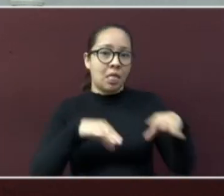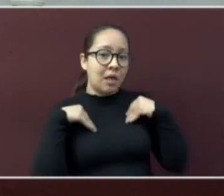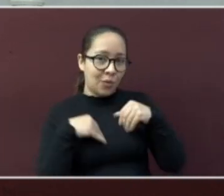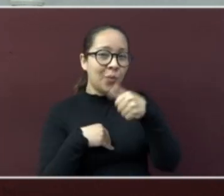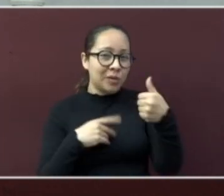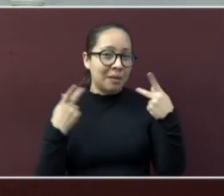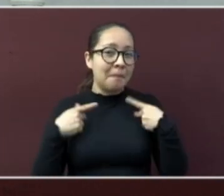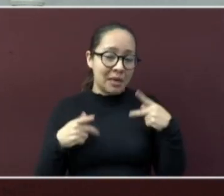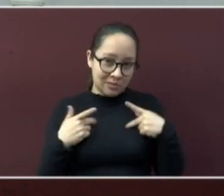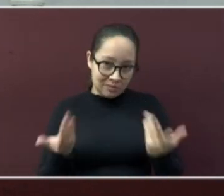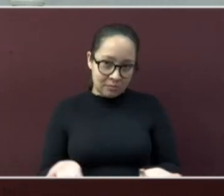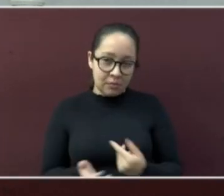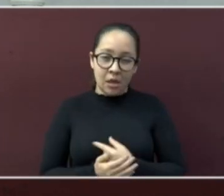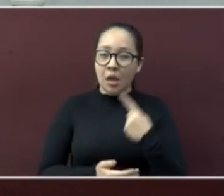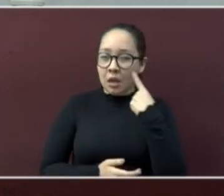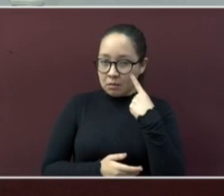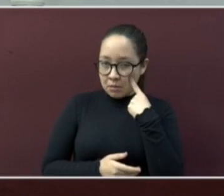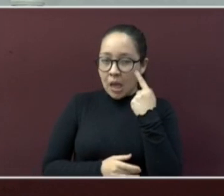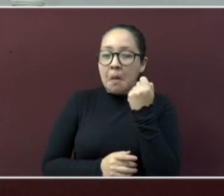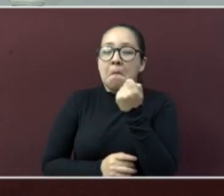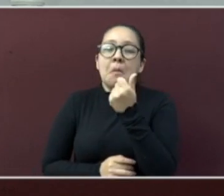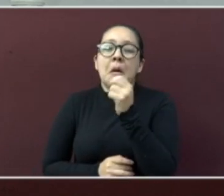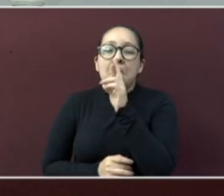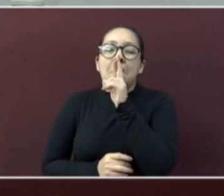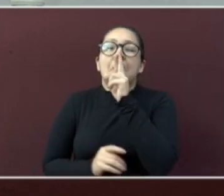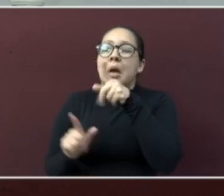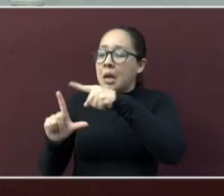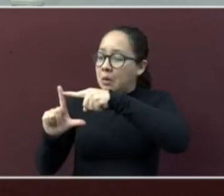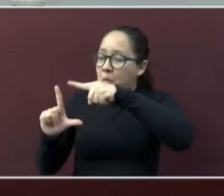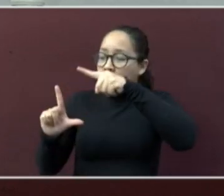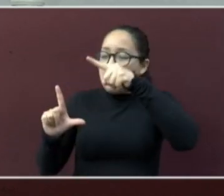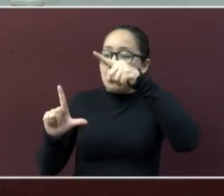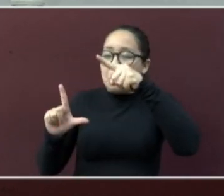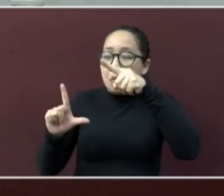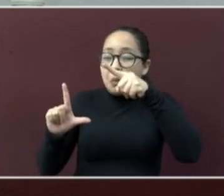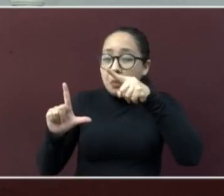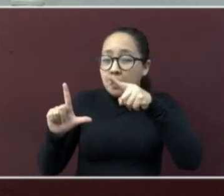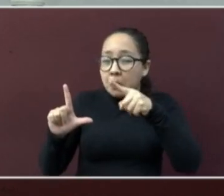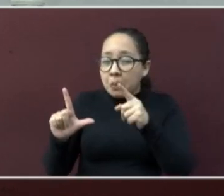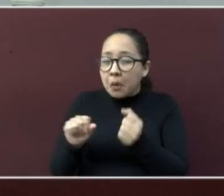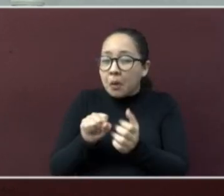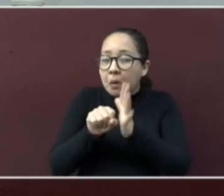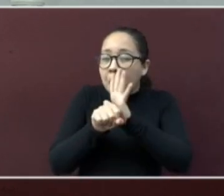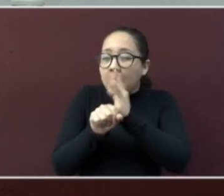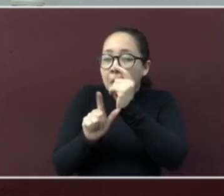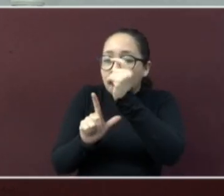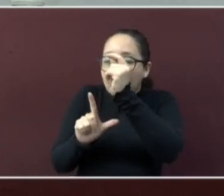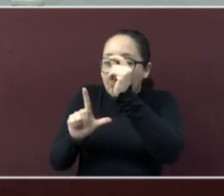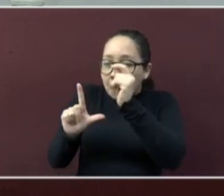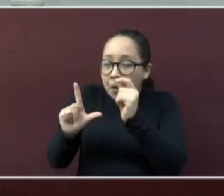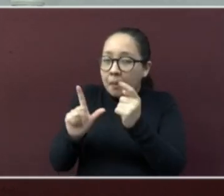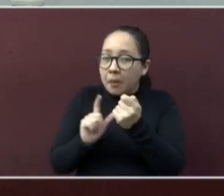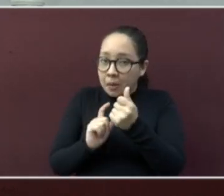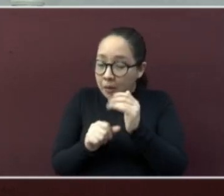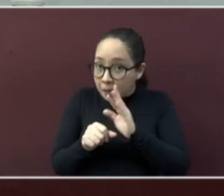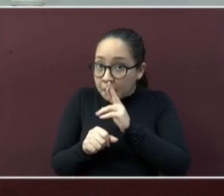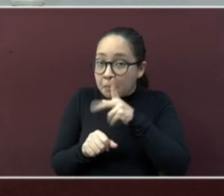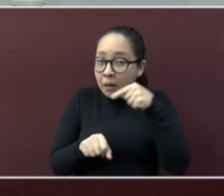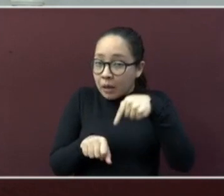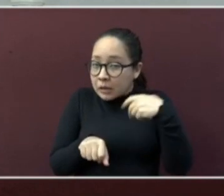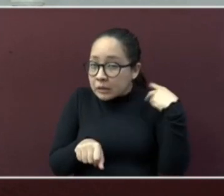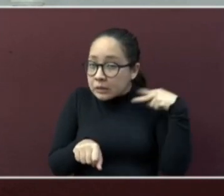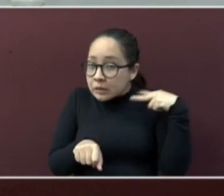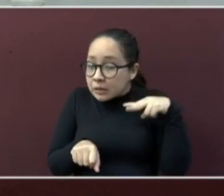aunque tenemos resultados alentadores en cuanto al comportamiento de los casos positivos a kobe 19 en el